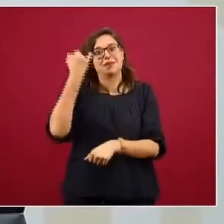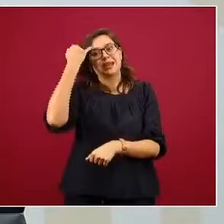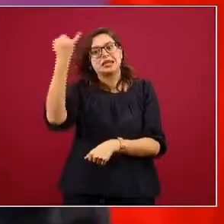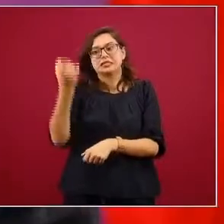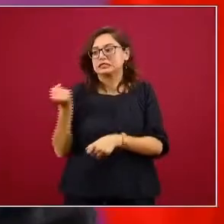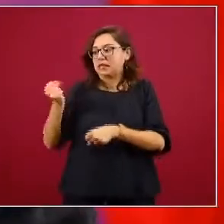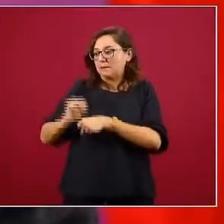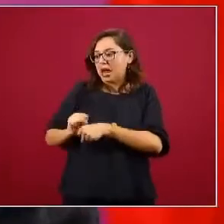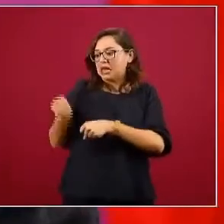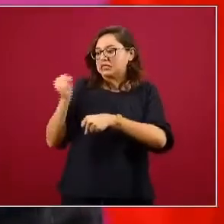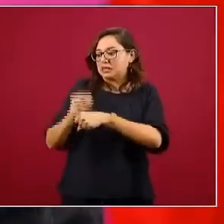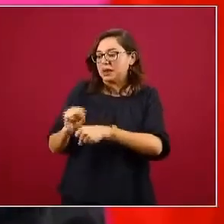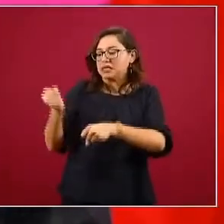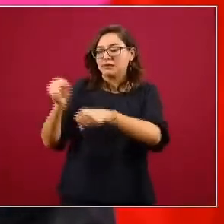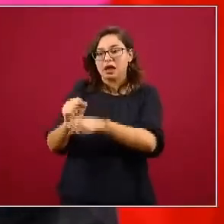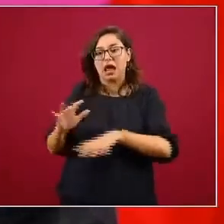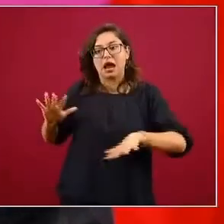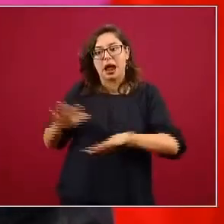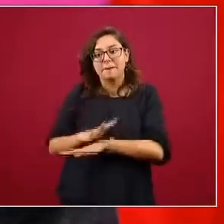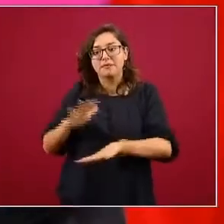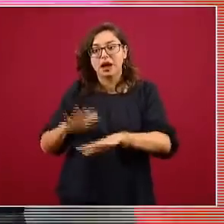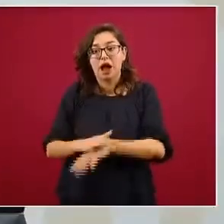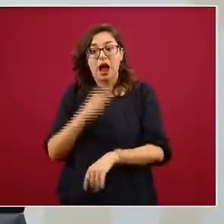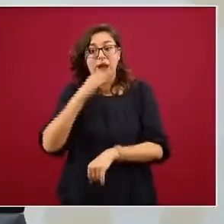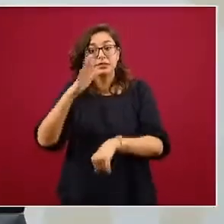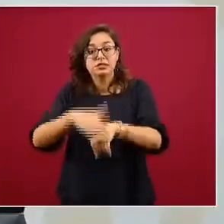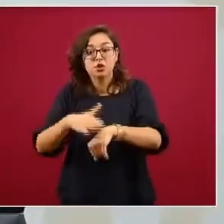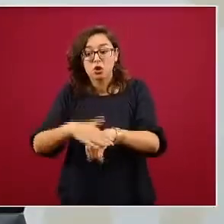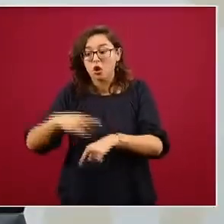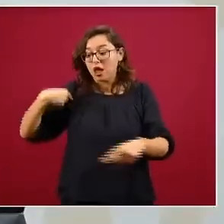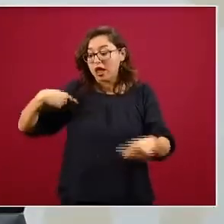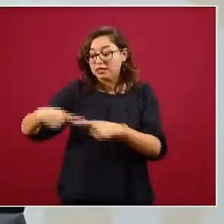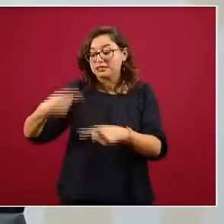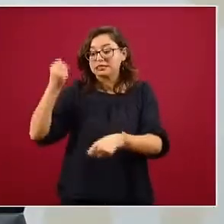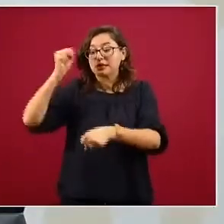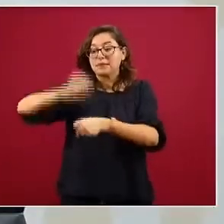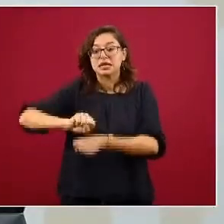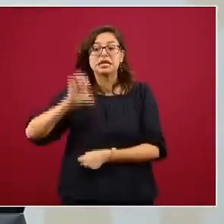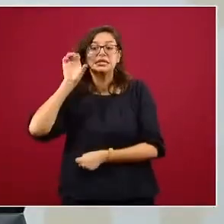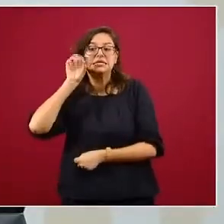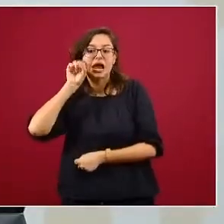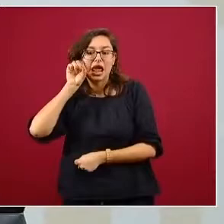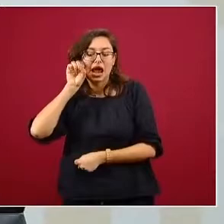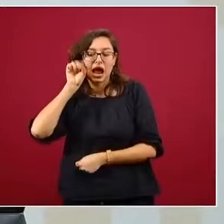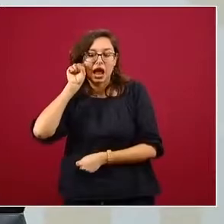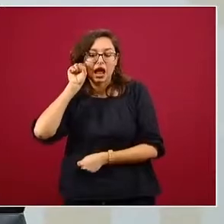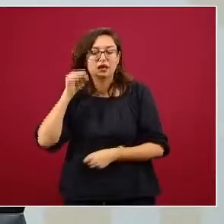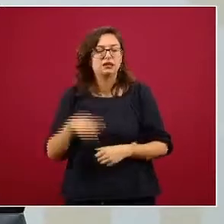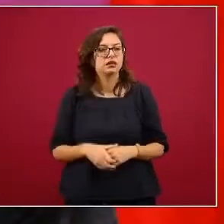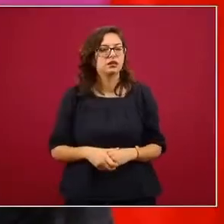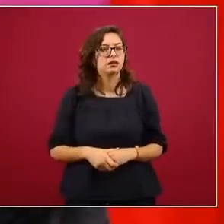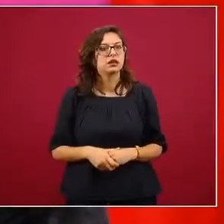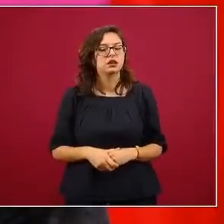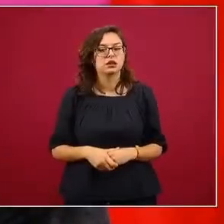indicación, existe la posibilidad de que esta semana se le diga usted está en naranja y a lo mejor usted